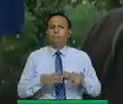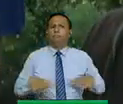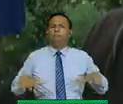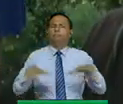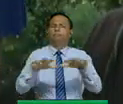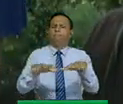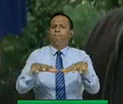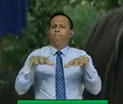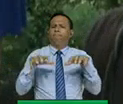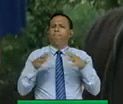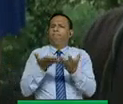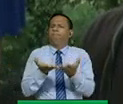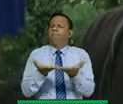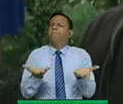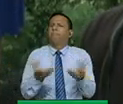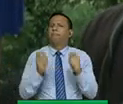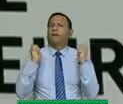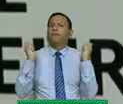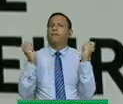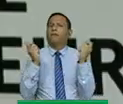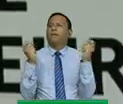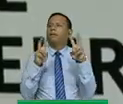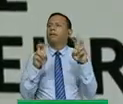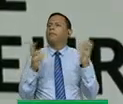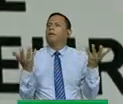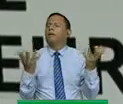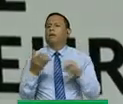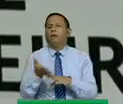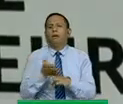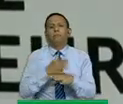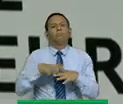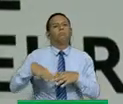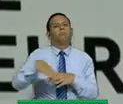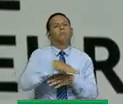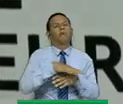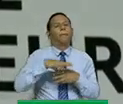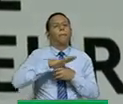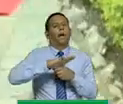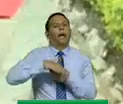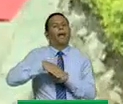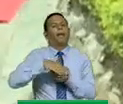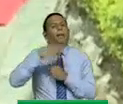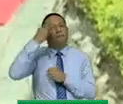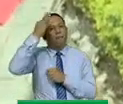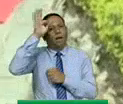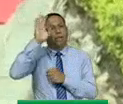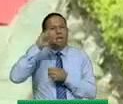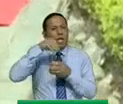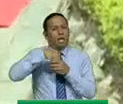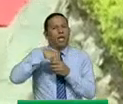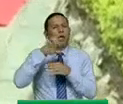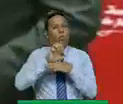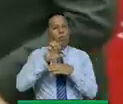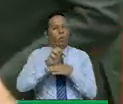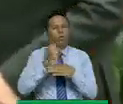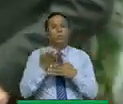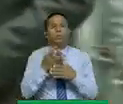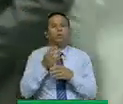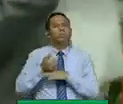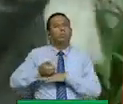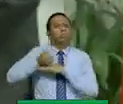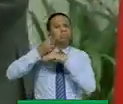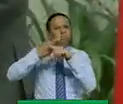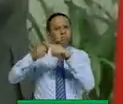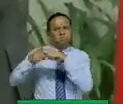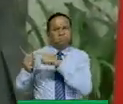se dio inicio a esta celebración. La sede fue la Embajada de Francia en Ecuador, lugar a donde se dieron cita varias autoridades de Estado.